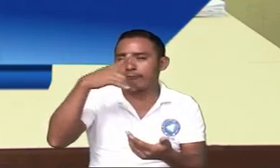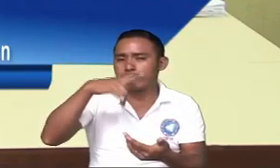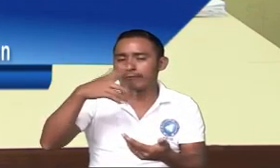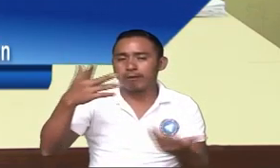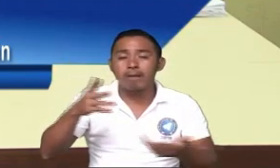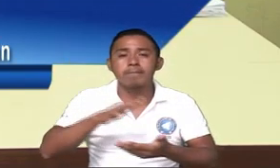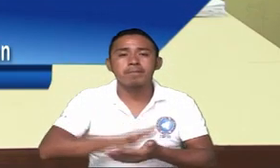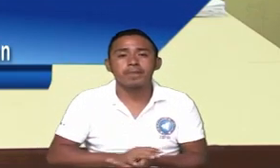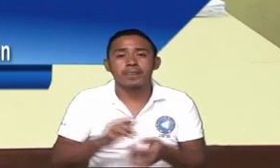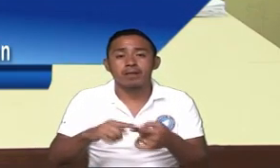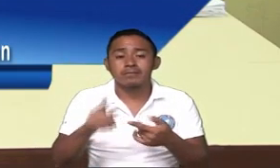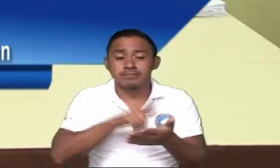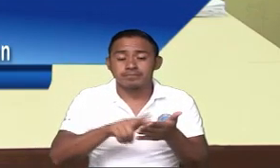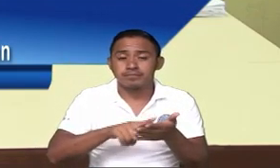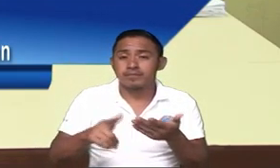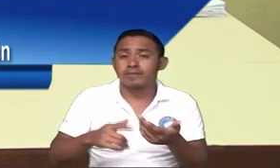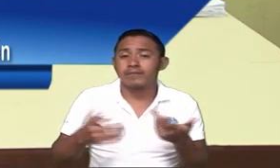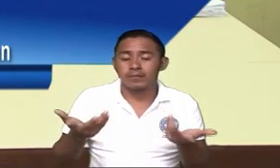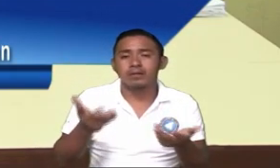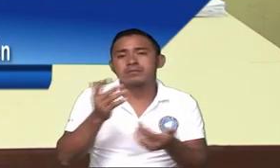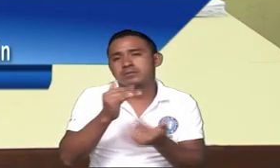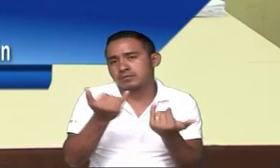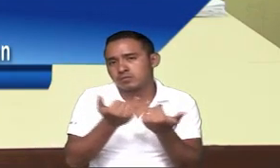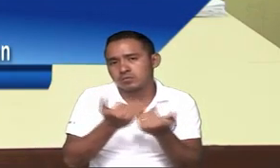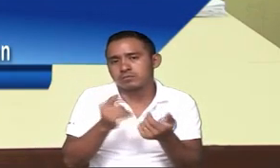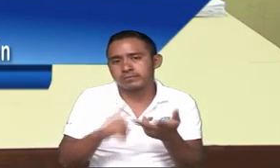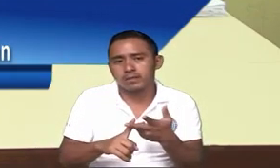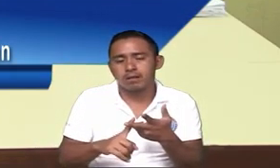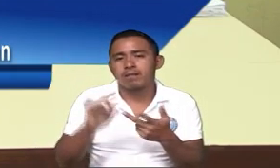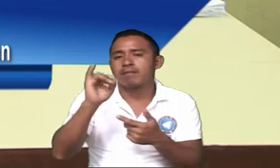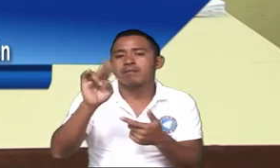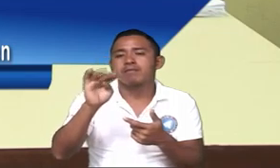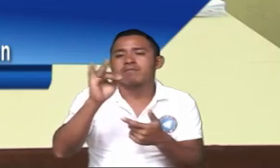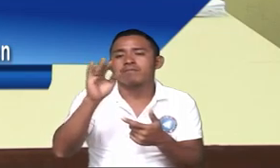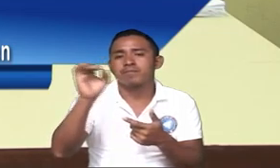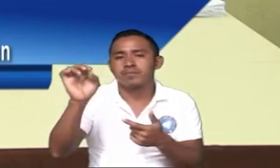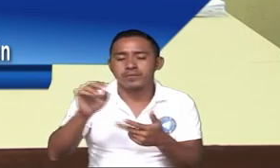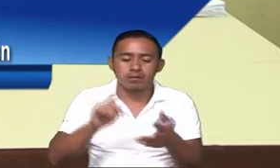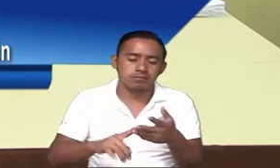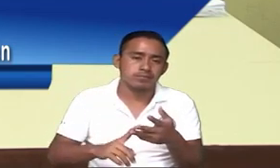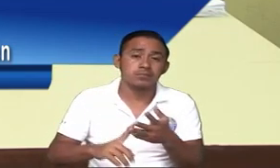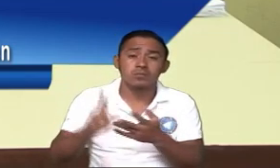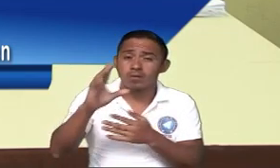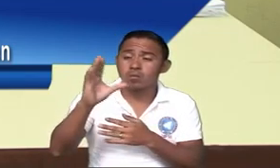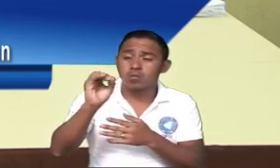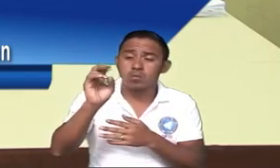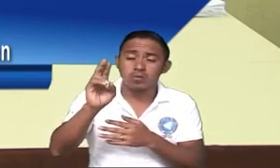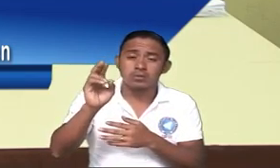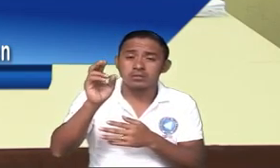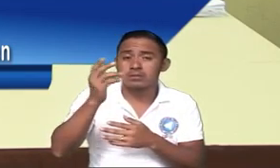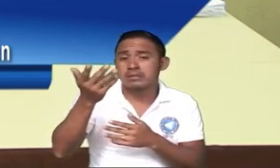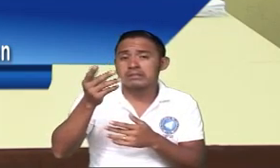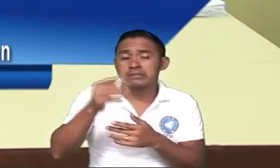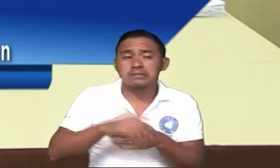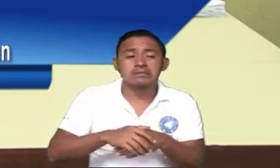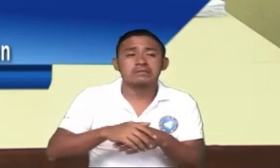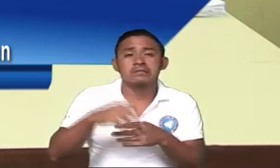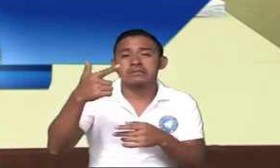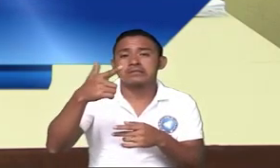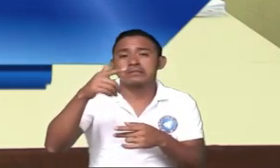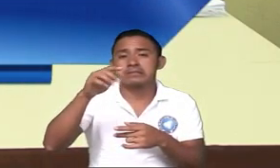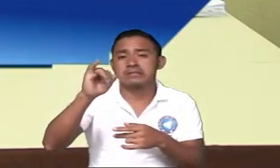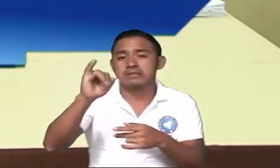de la higiene bucal, sino hay que descartar infecciones, tanto una gingivitis como lo que es la inflamación de las encías